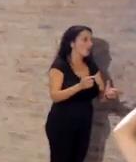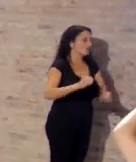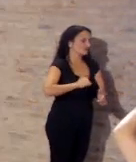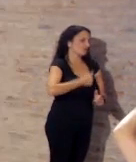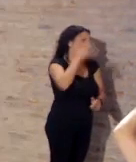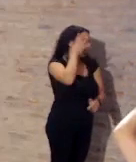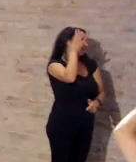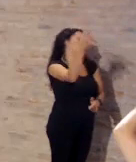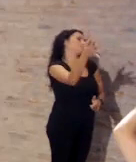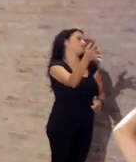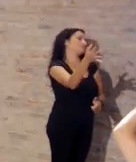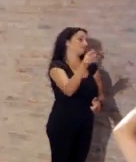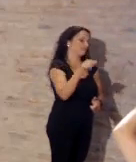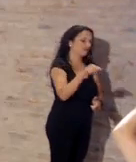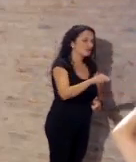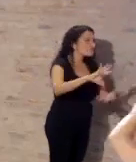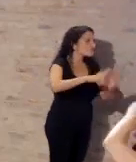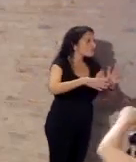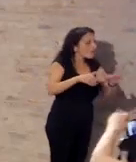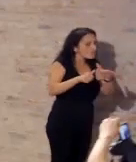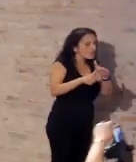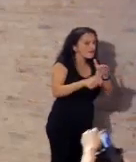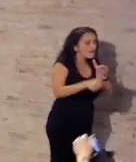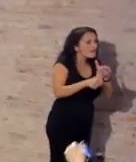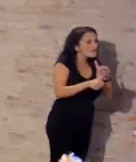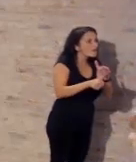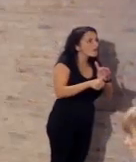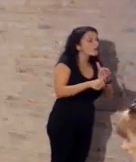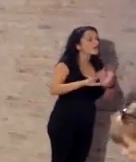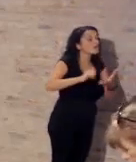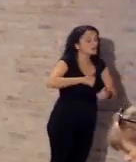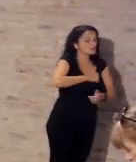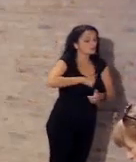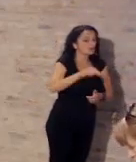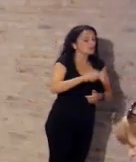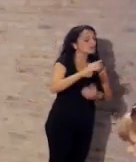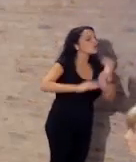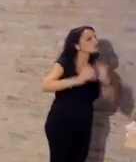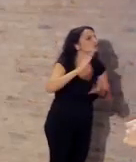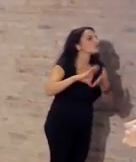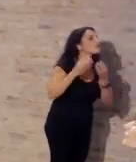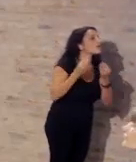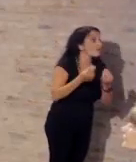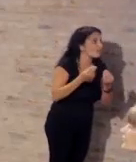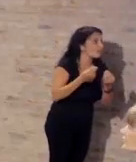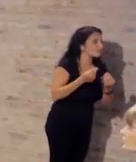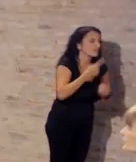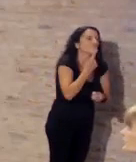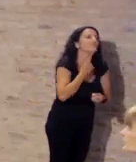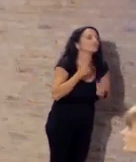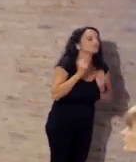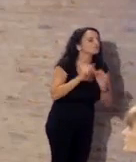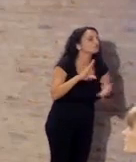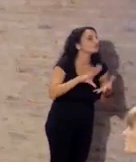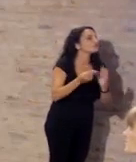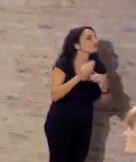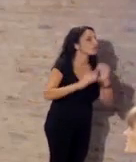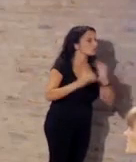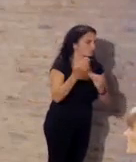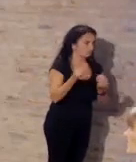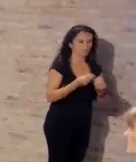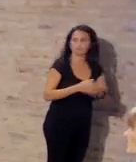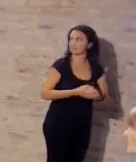control sobre cómo se piensa La orientación sexual y el género en la discapacidad y sobre la construcción del deseo Gabi